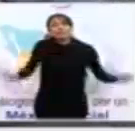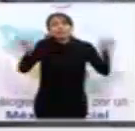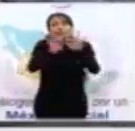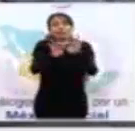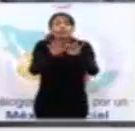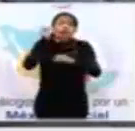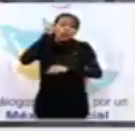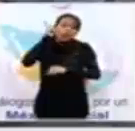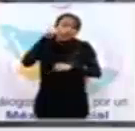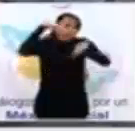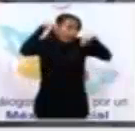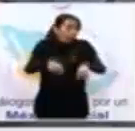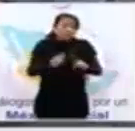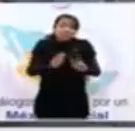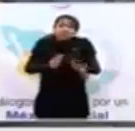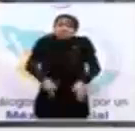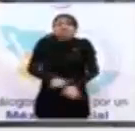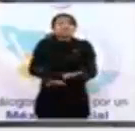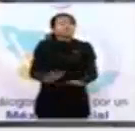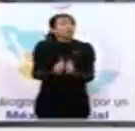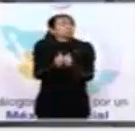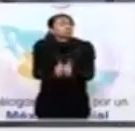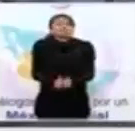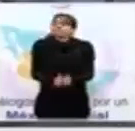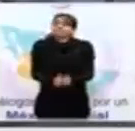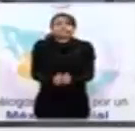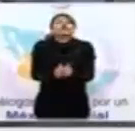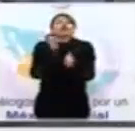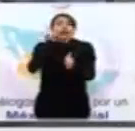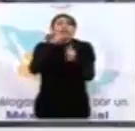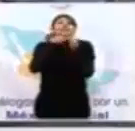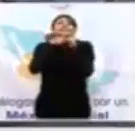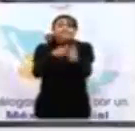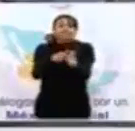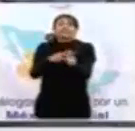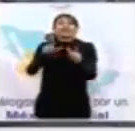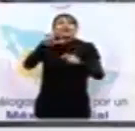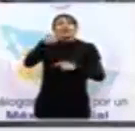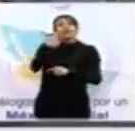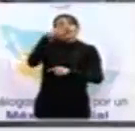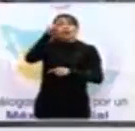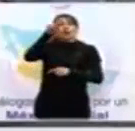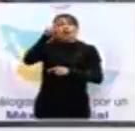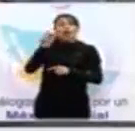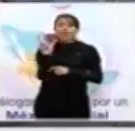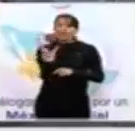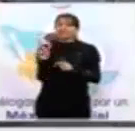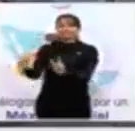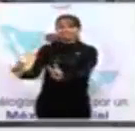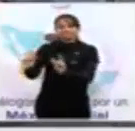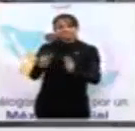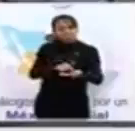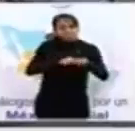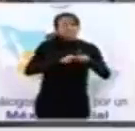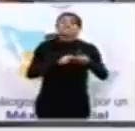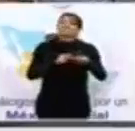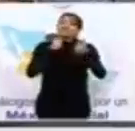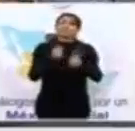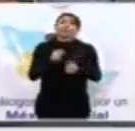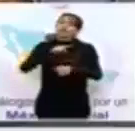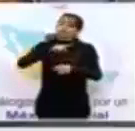este momento, sino la continuemos. Aquí Gloria me dejó su tarjeta, la vamos a estar molestando por ahí. Y muchas